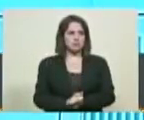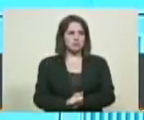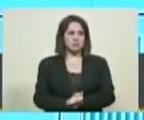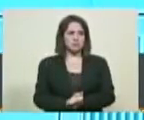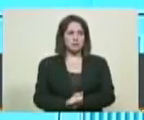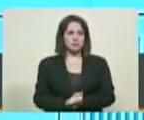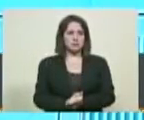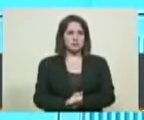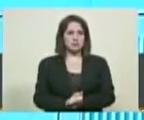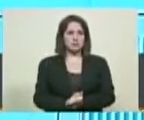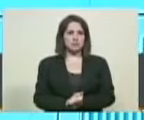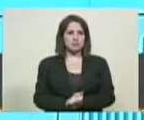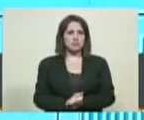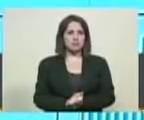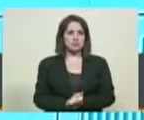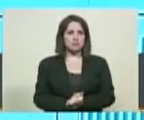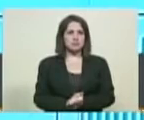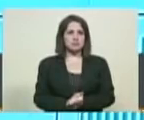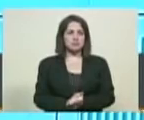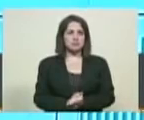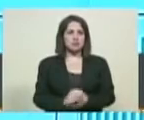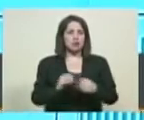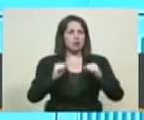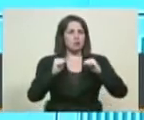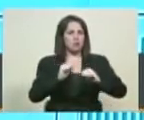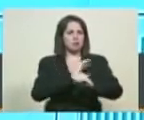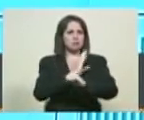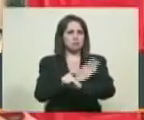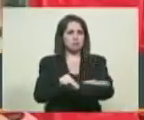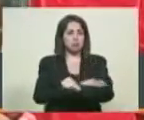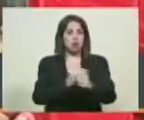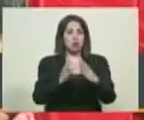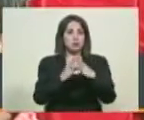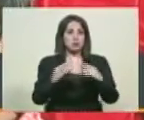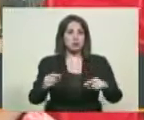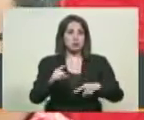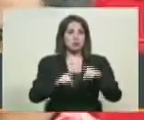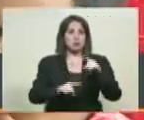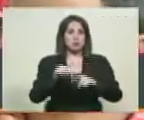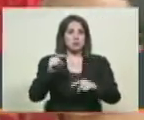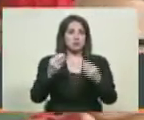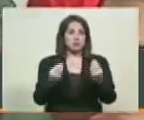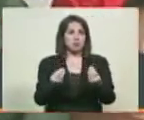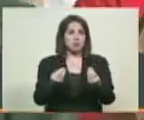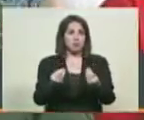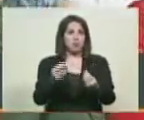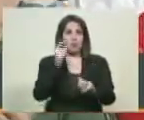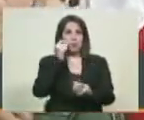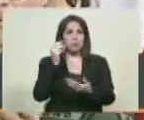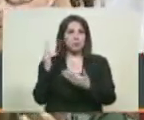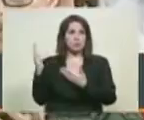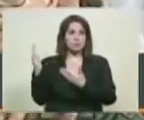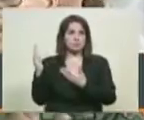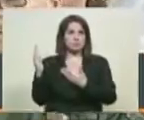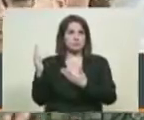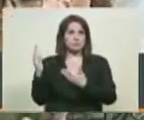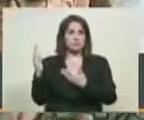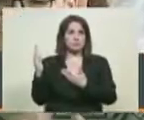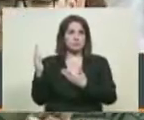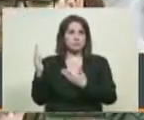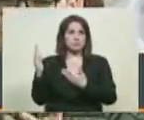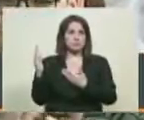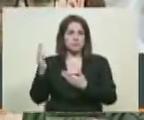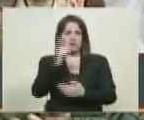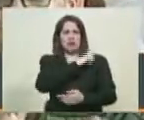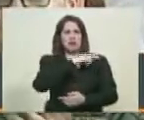militares, a la Fuerza Armada Nacional Bolivariana, al mayor general Alexis Rodríguez Cabello, jefe de la Red y